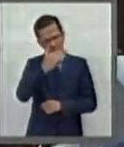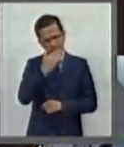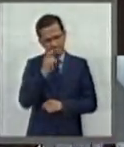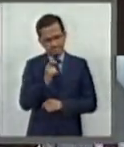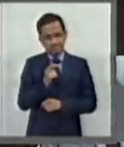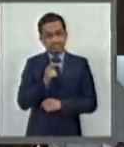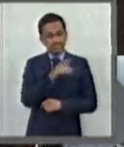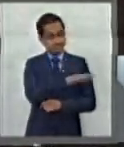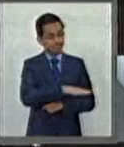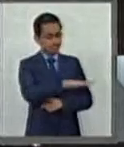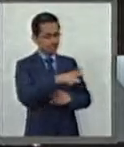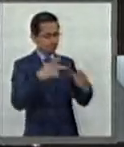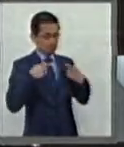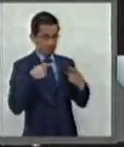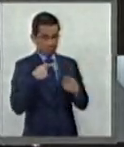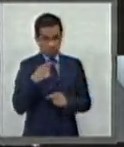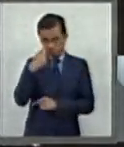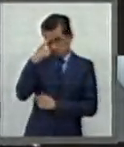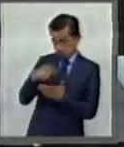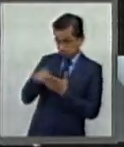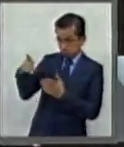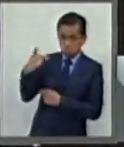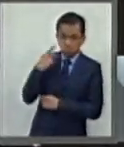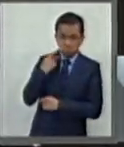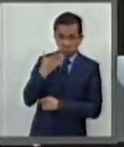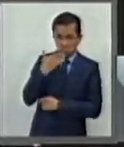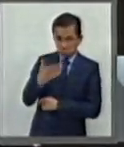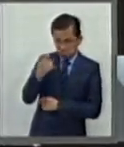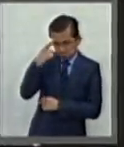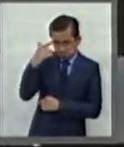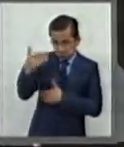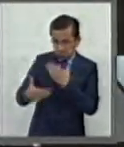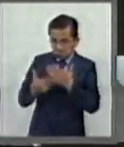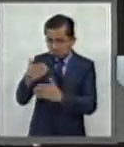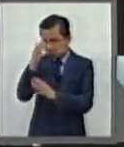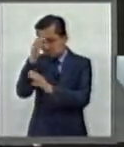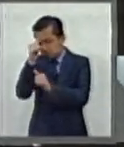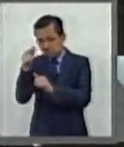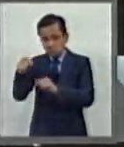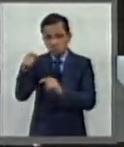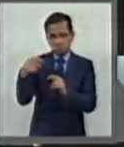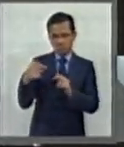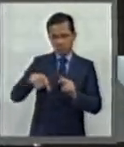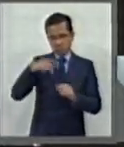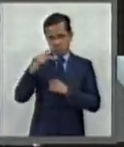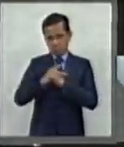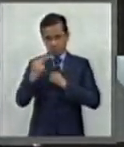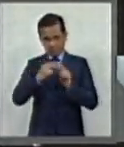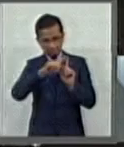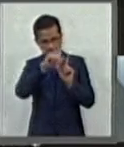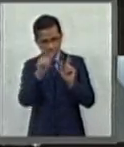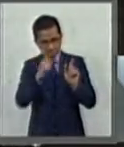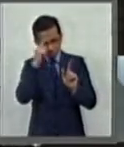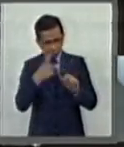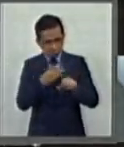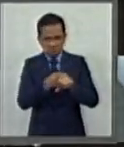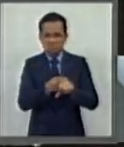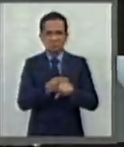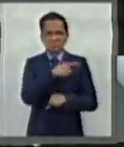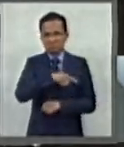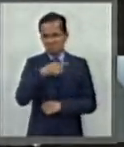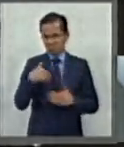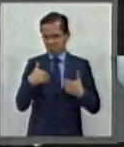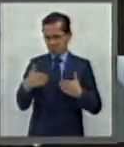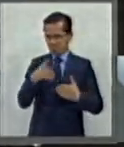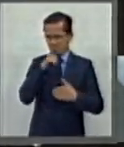en la política como medio idóneo para alcanzar los acuerdos que el país necesita a fin de avanzar a un